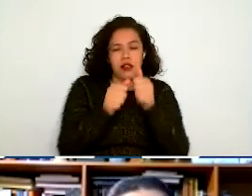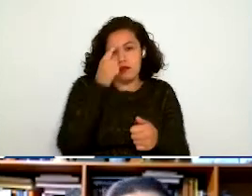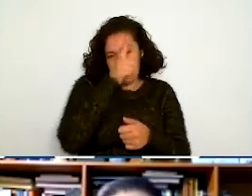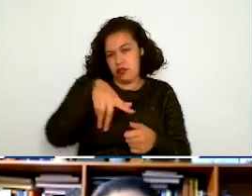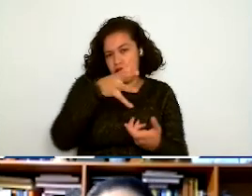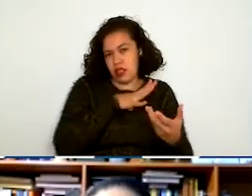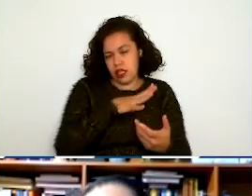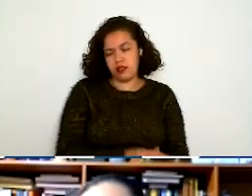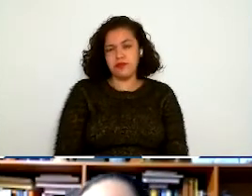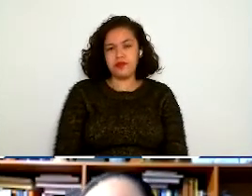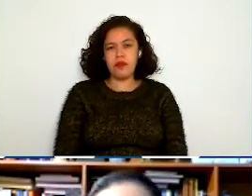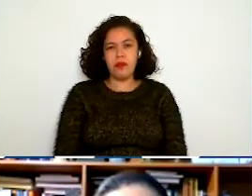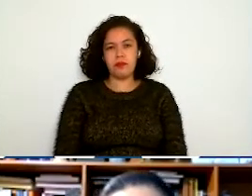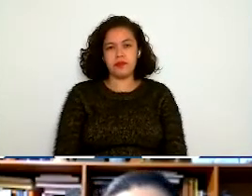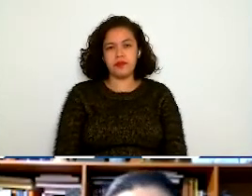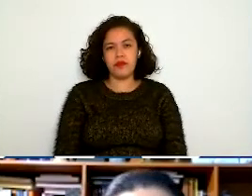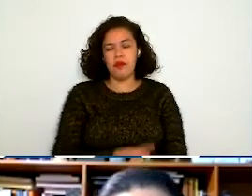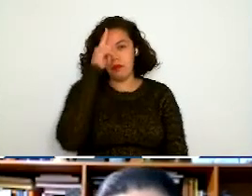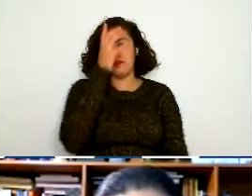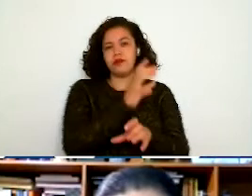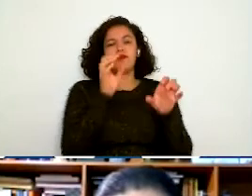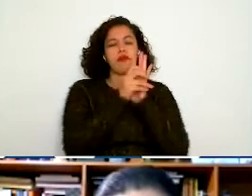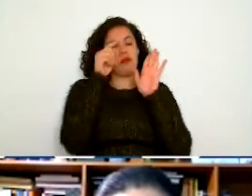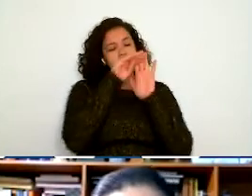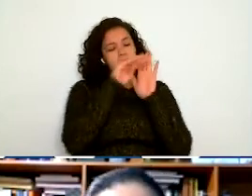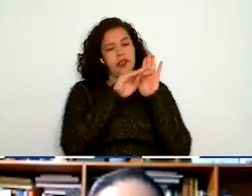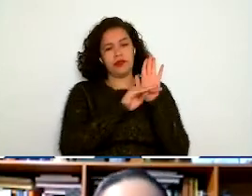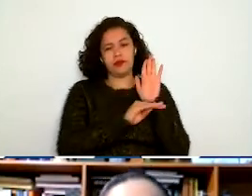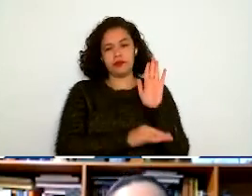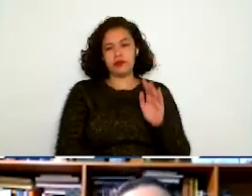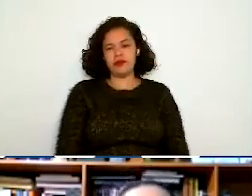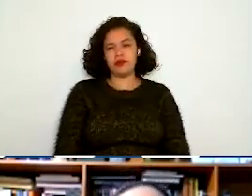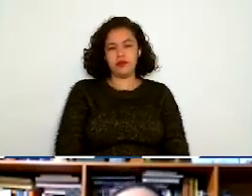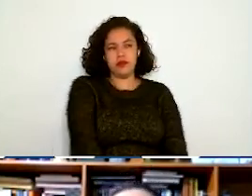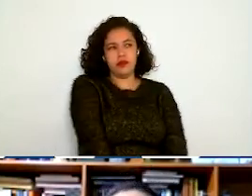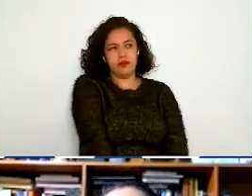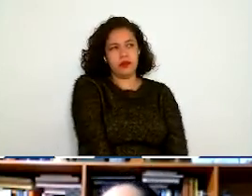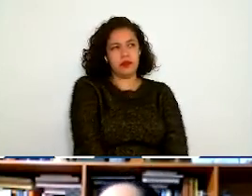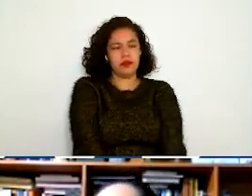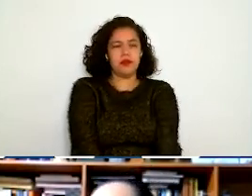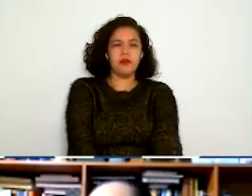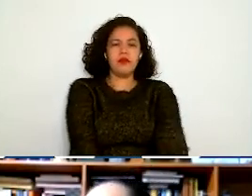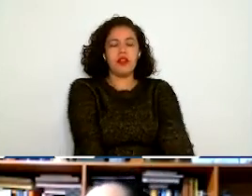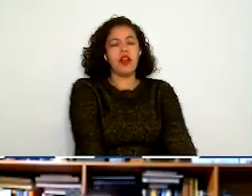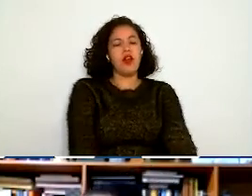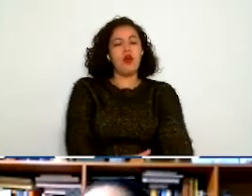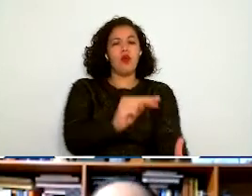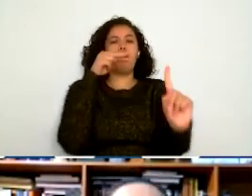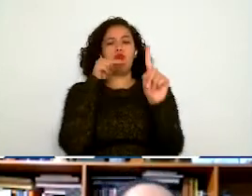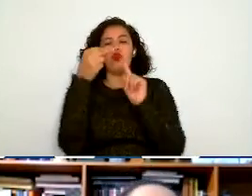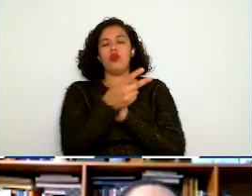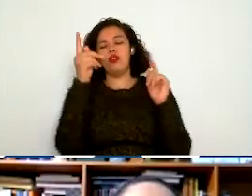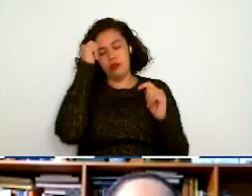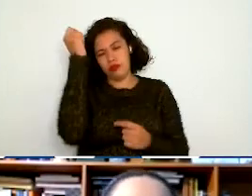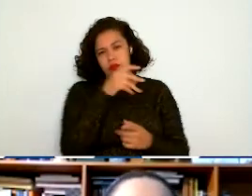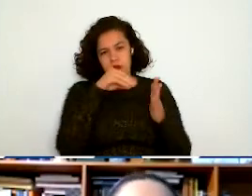teniendo. Entonces, a partir de todos estos elementos, ¿no? Pues hay diferentes enfoques teóricos y metodológicos